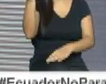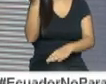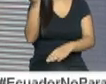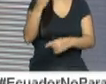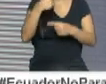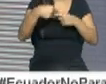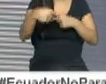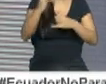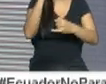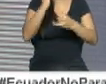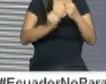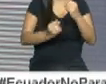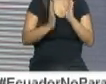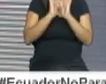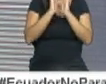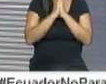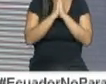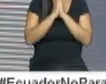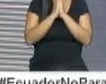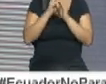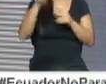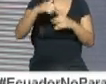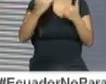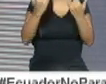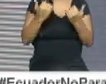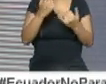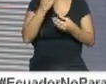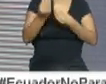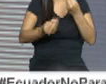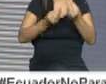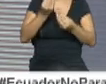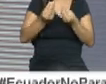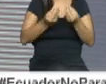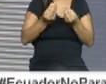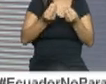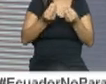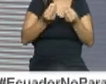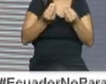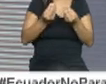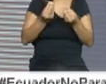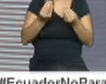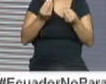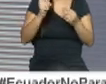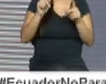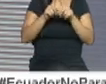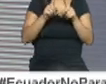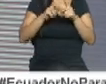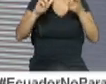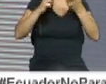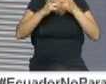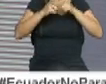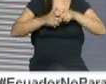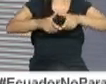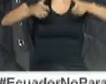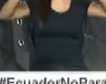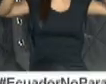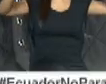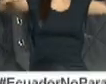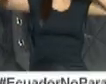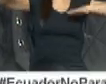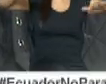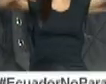final. Daniel, en este momento, ¿qué es lo que debería suceder? Un poco para bajar las tensiones de lado y